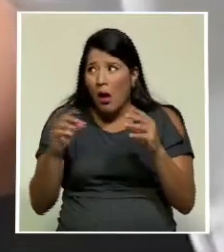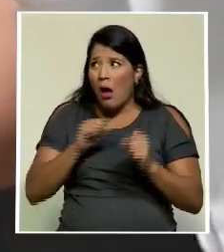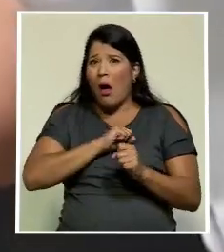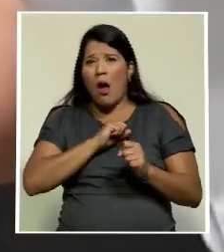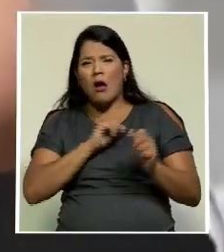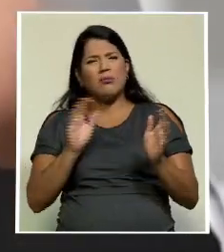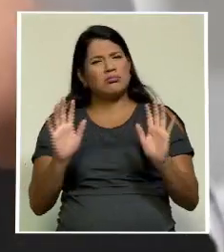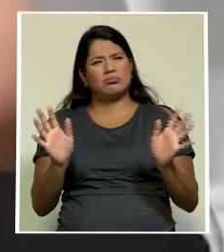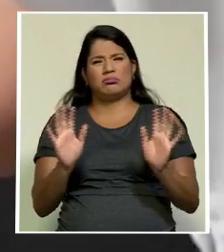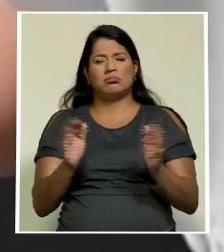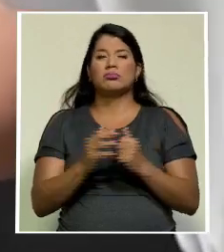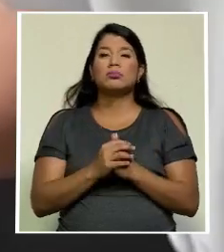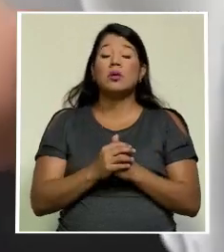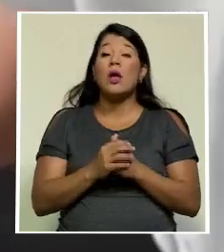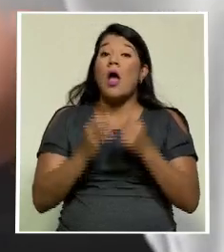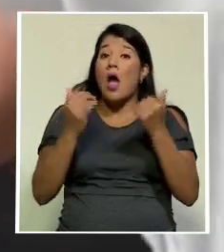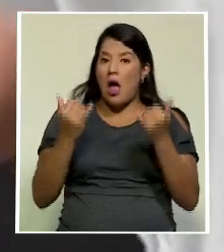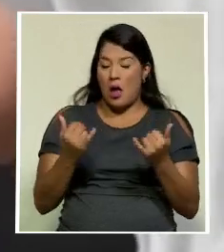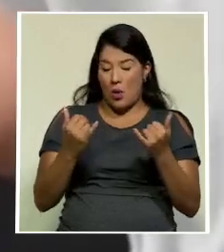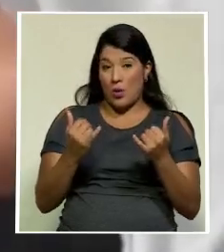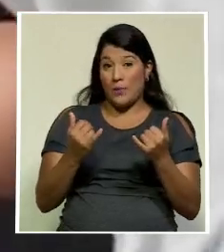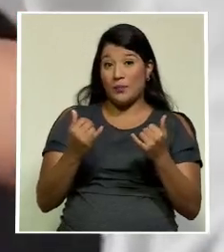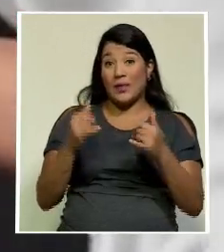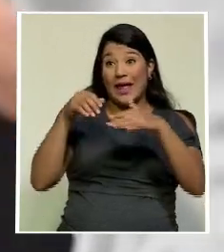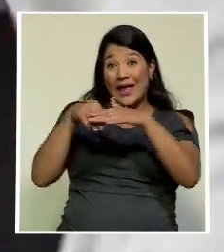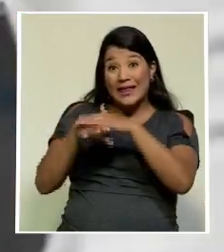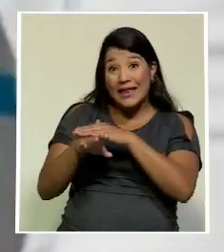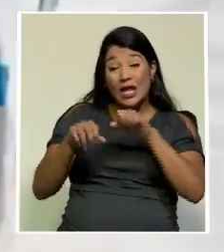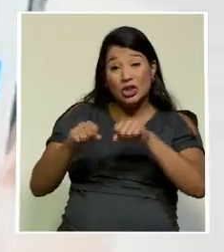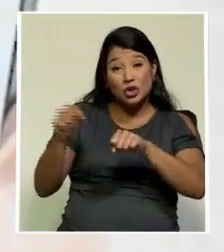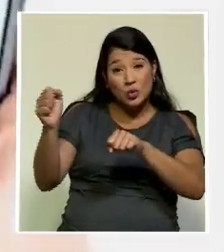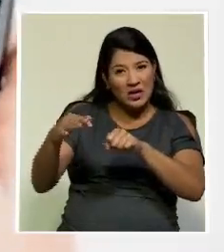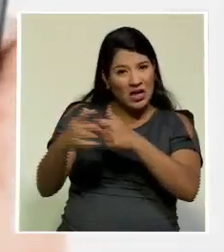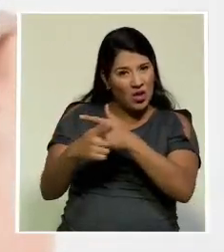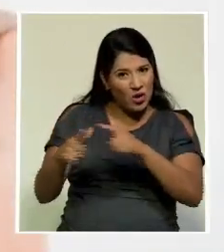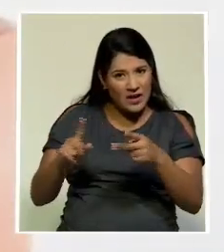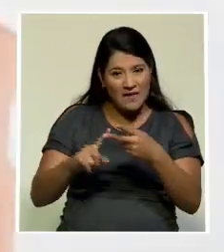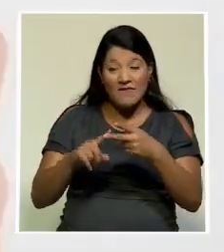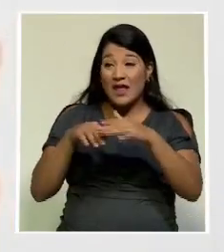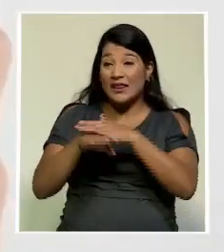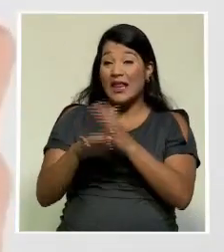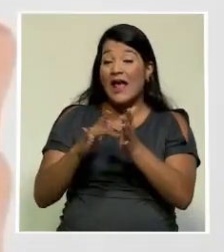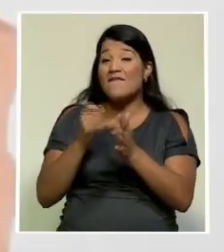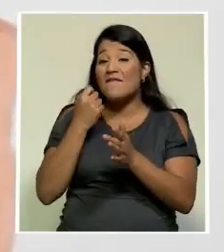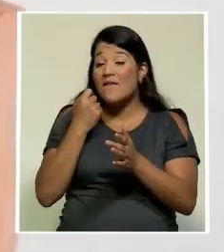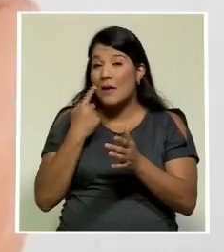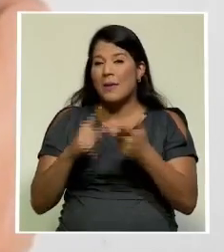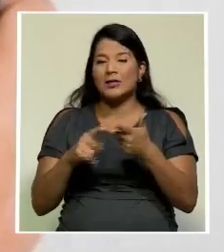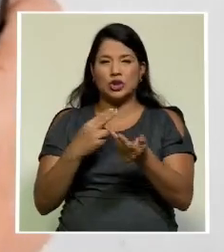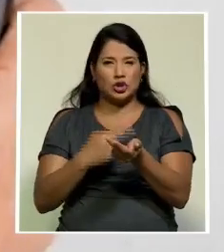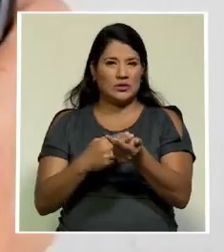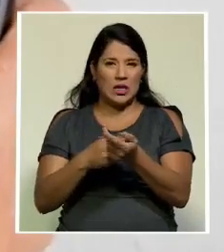medida existen excepciones, tales como entradas a supermercados, farmacias, hospitales, entre otros.